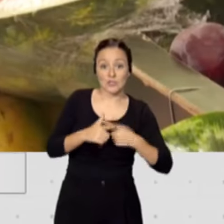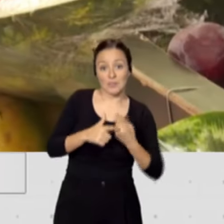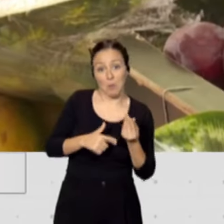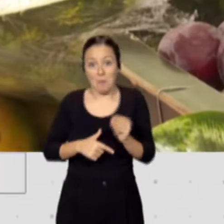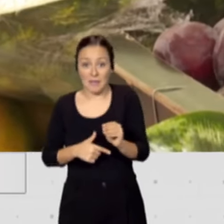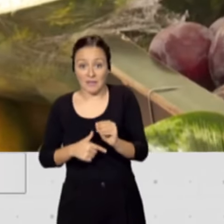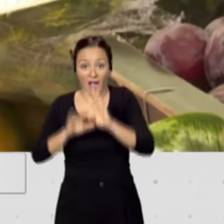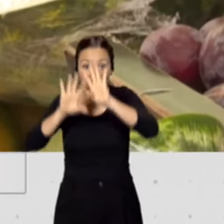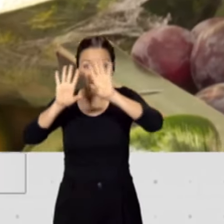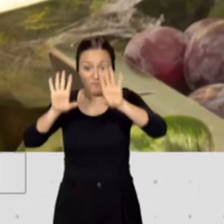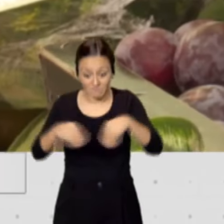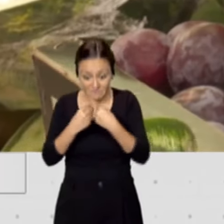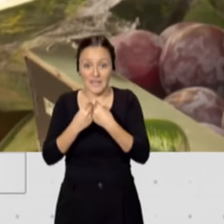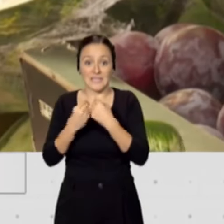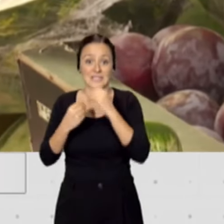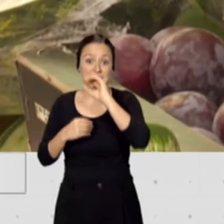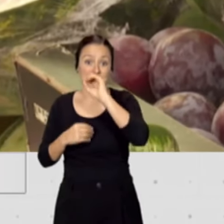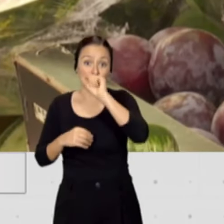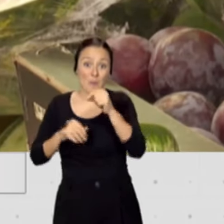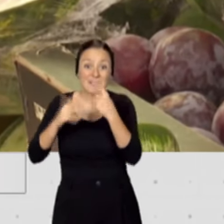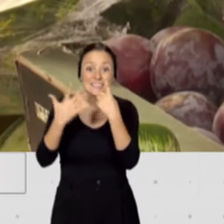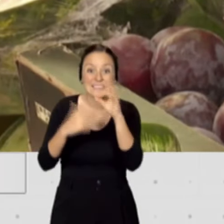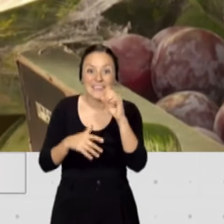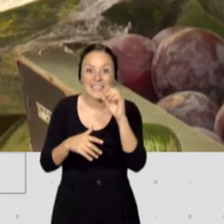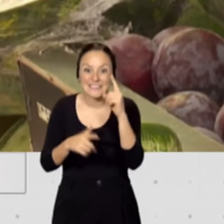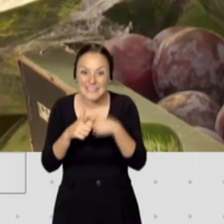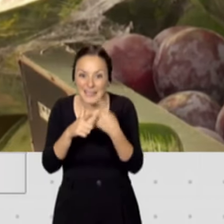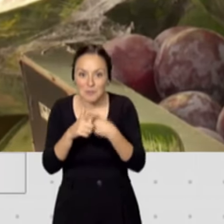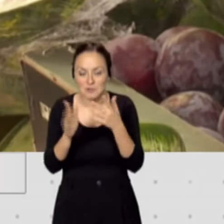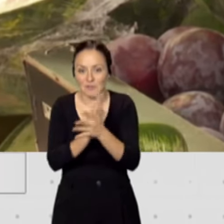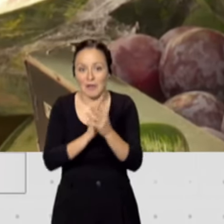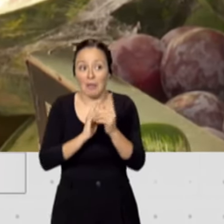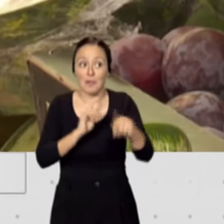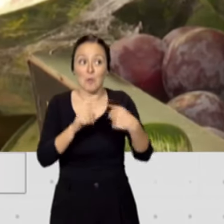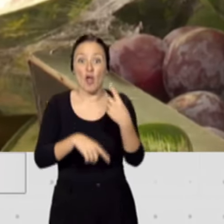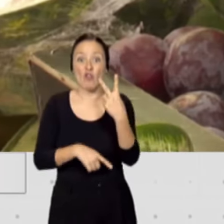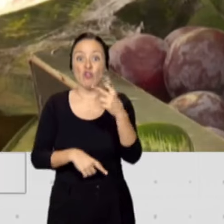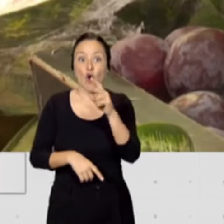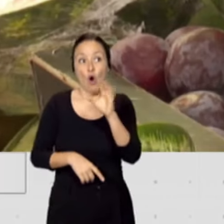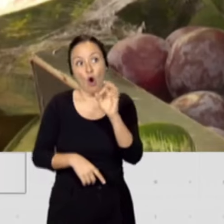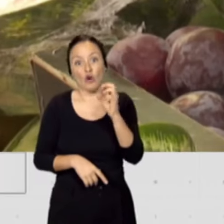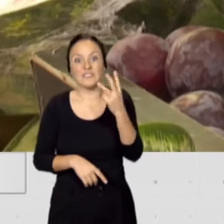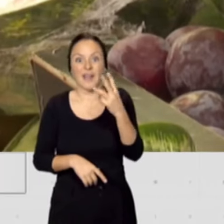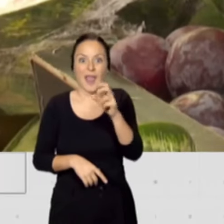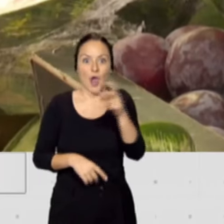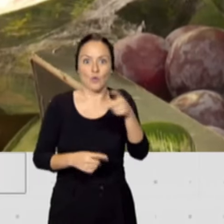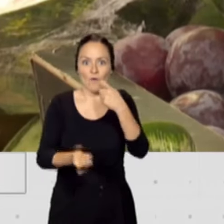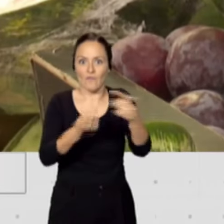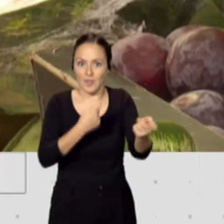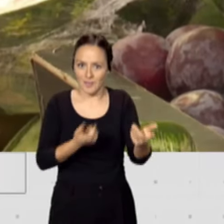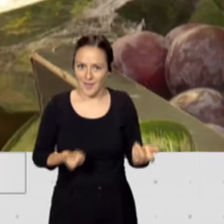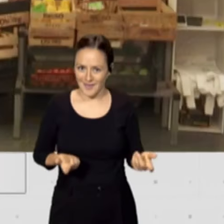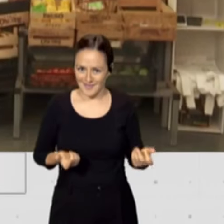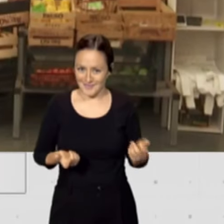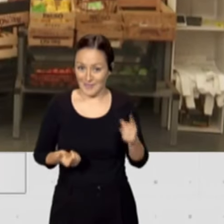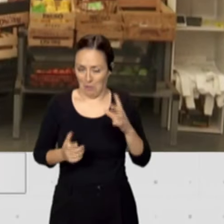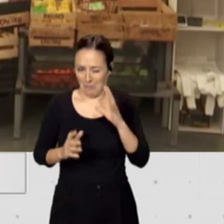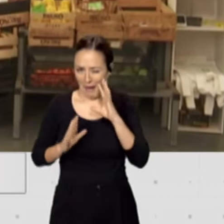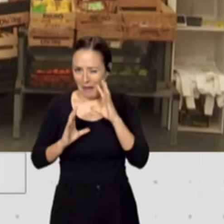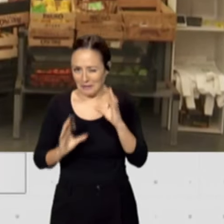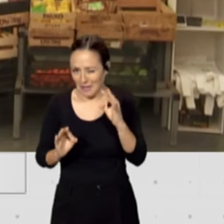060 y la puedes vender a 2 o 3 es decir muchas veces pues se se arriesgan porque la porque si